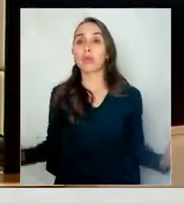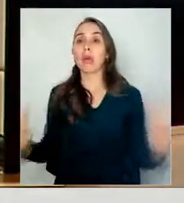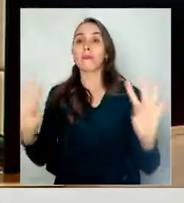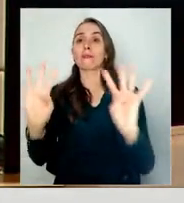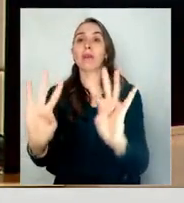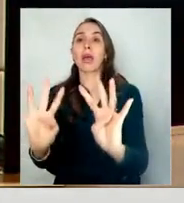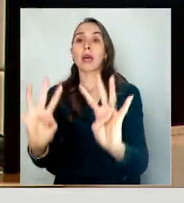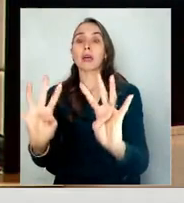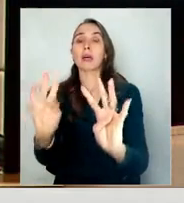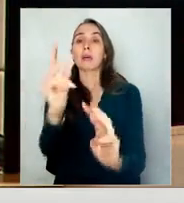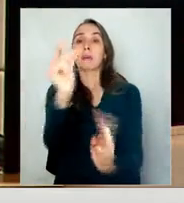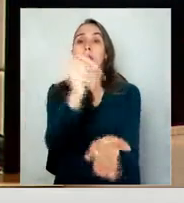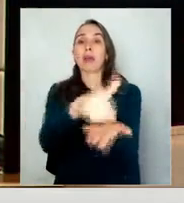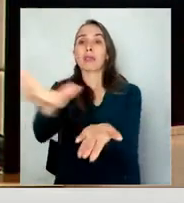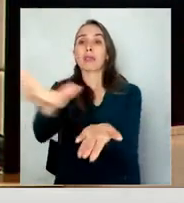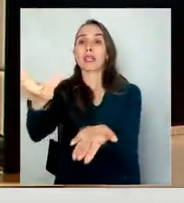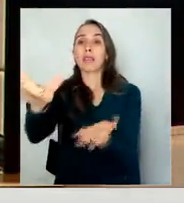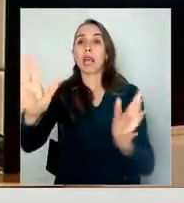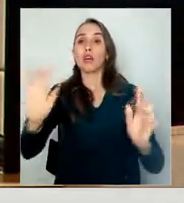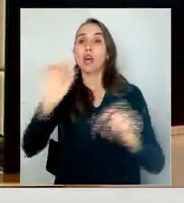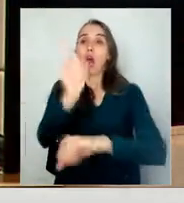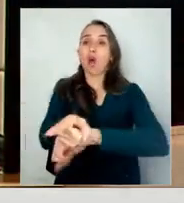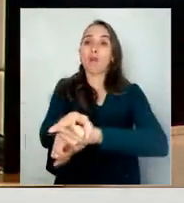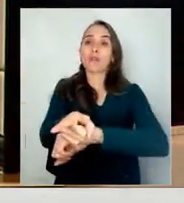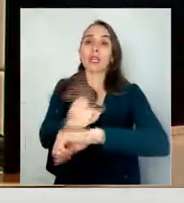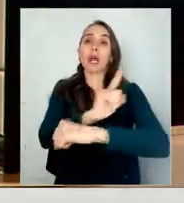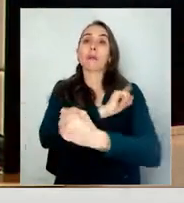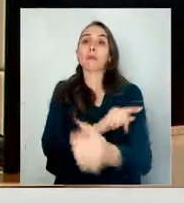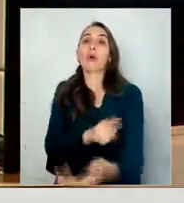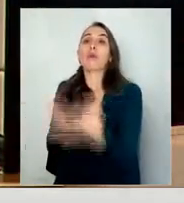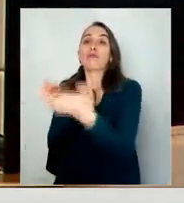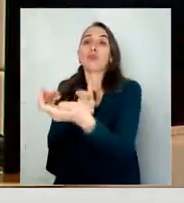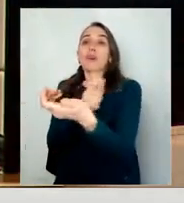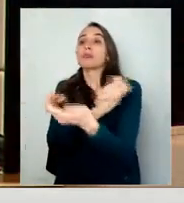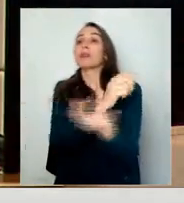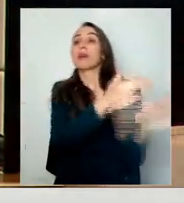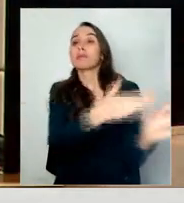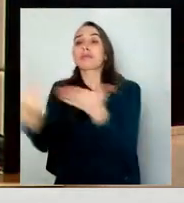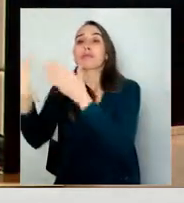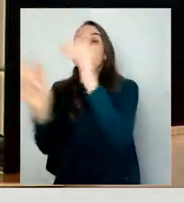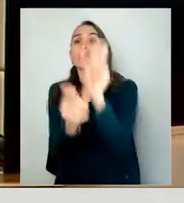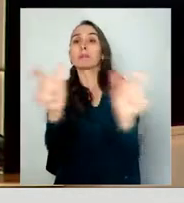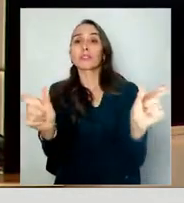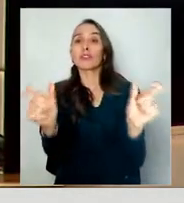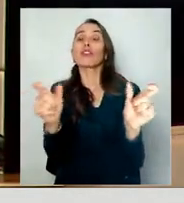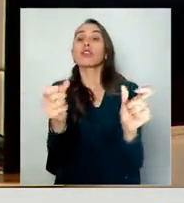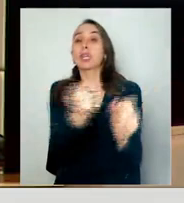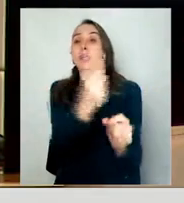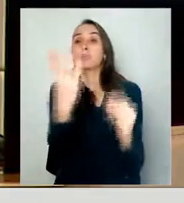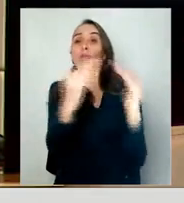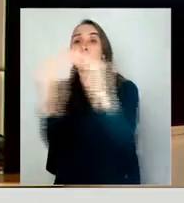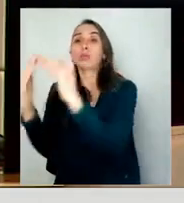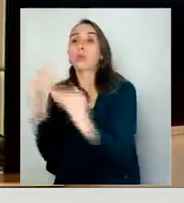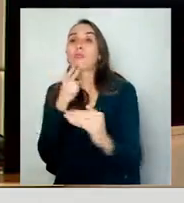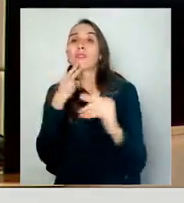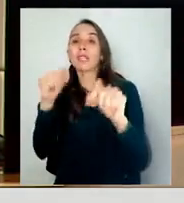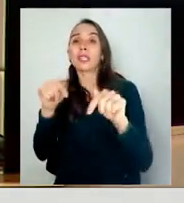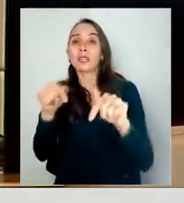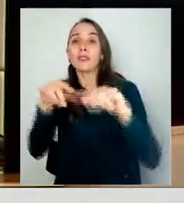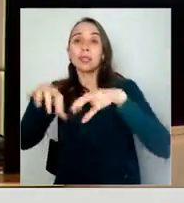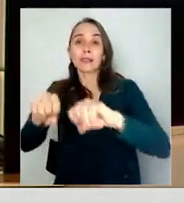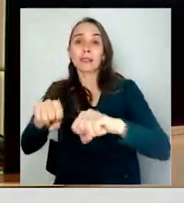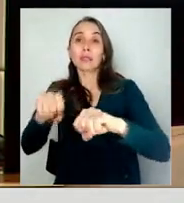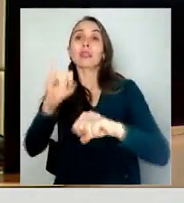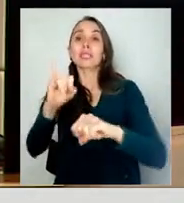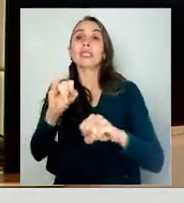desalojar por la fuerza a la cantidad de personas de las que estamos hablando y en el mejor de los casos y si este operativo se